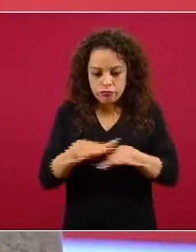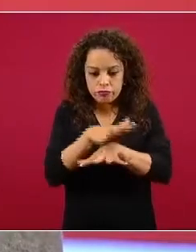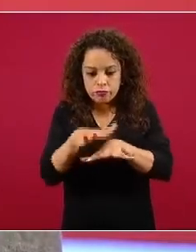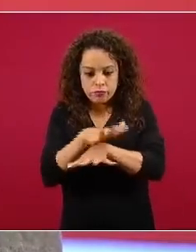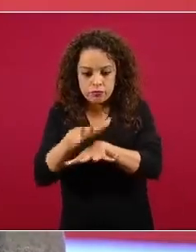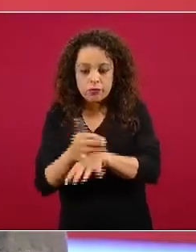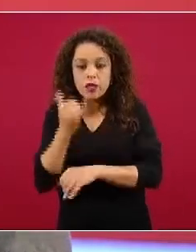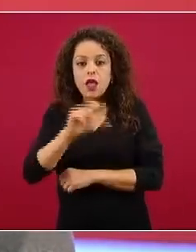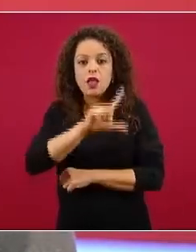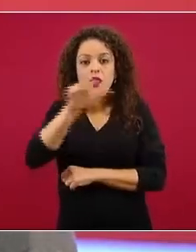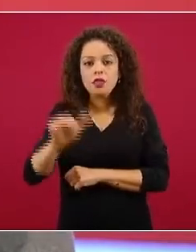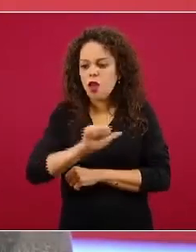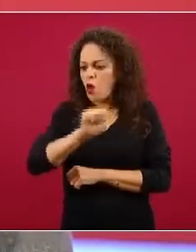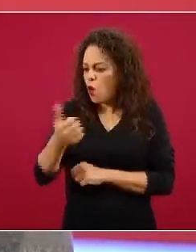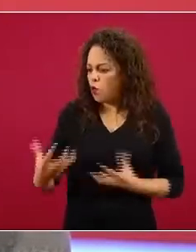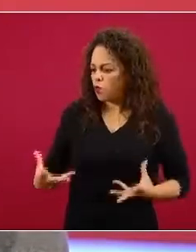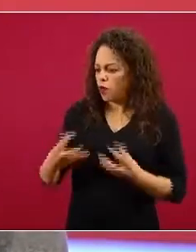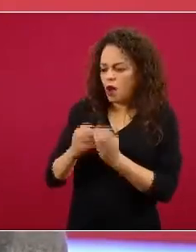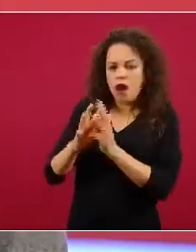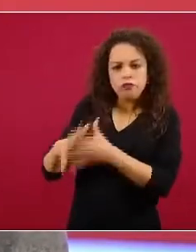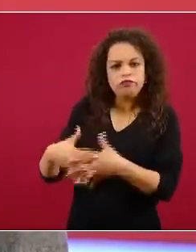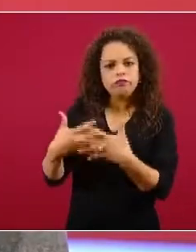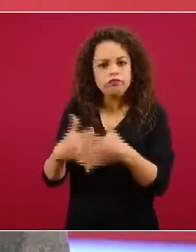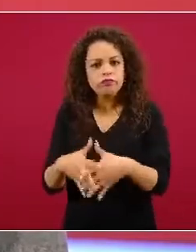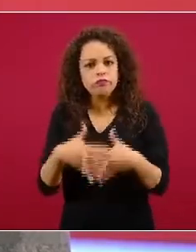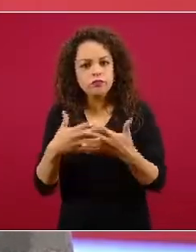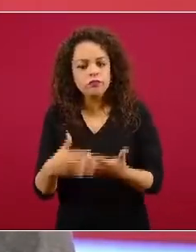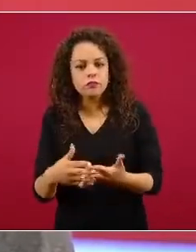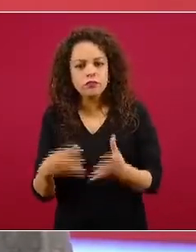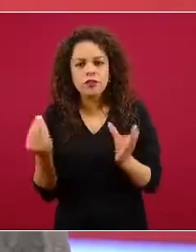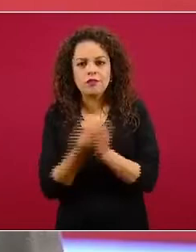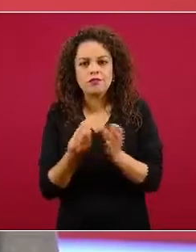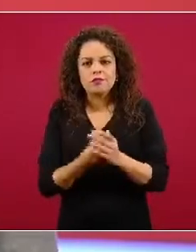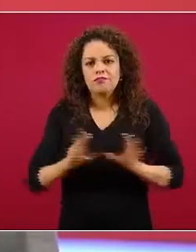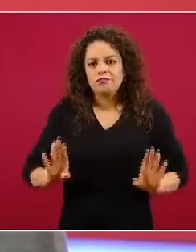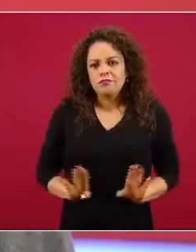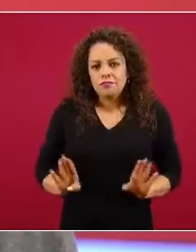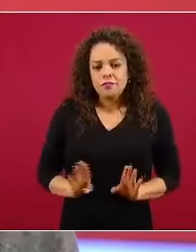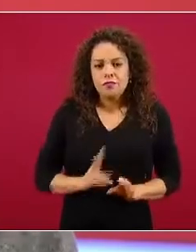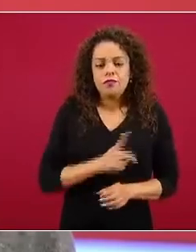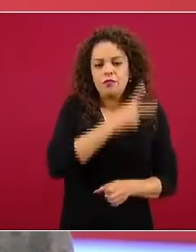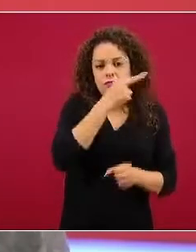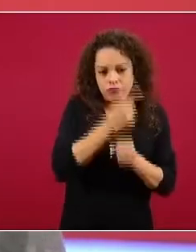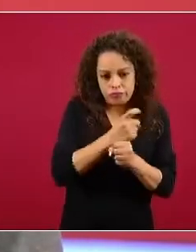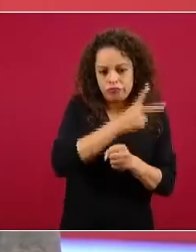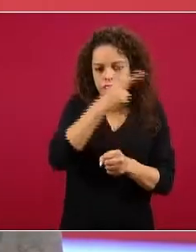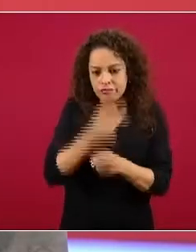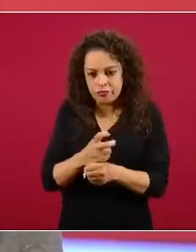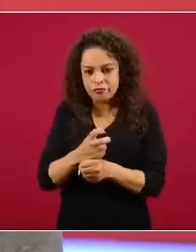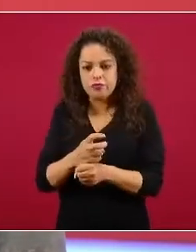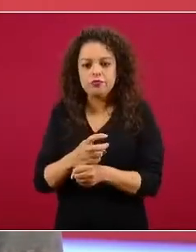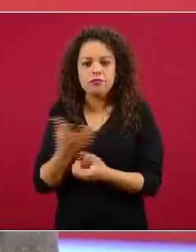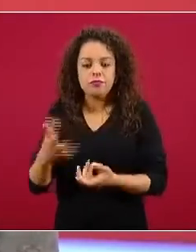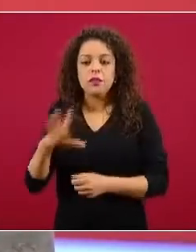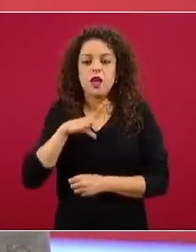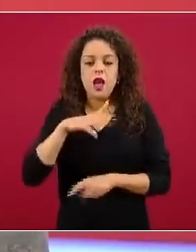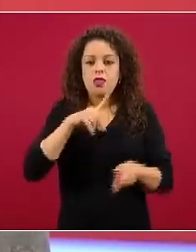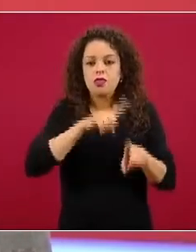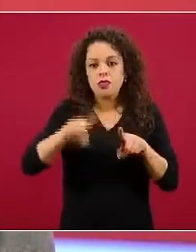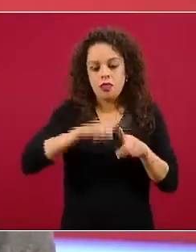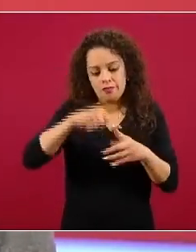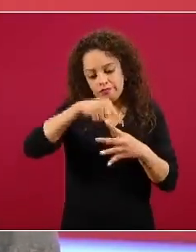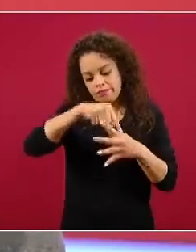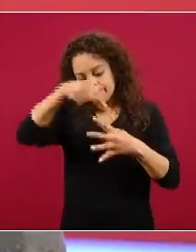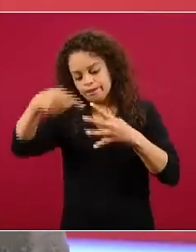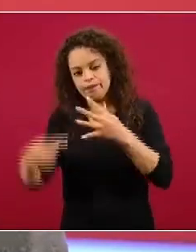recombinan también con otros tipos y subtipos y al final pueden predominar variantes o tipos y